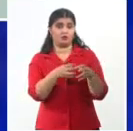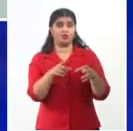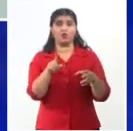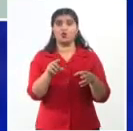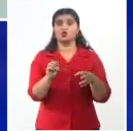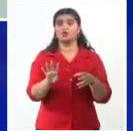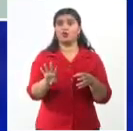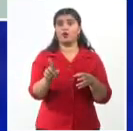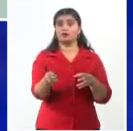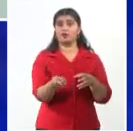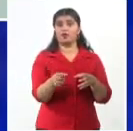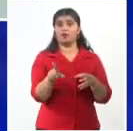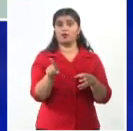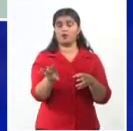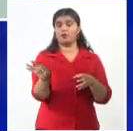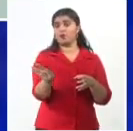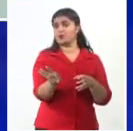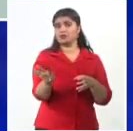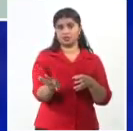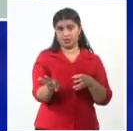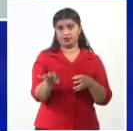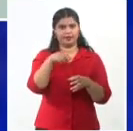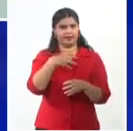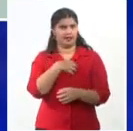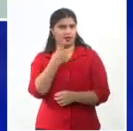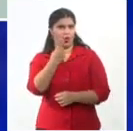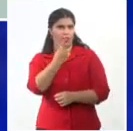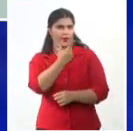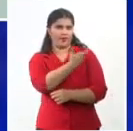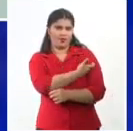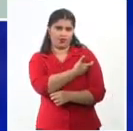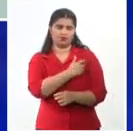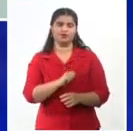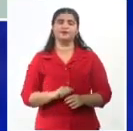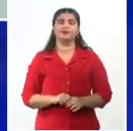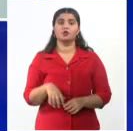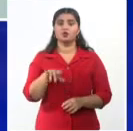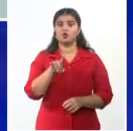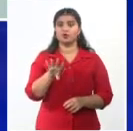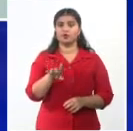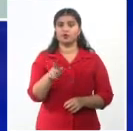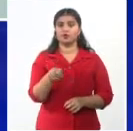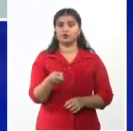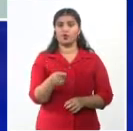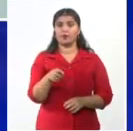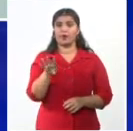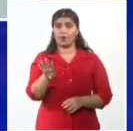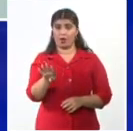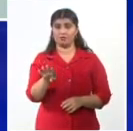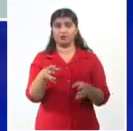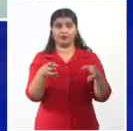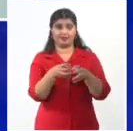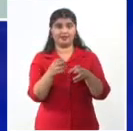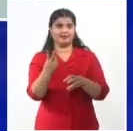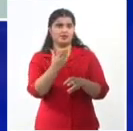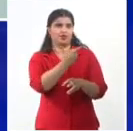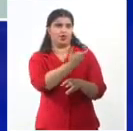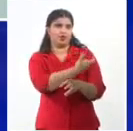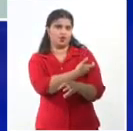104,1% con una primera dosis, el 94,4% con una segunda, el